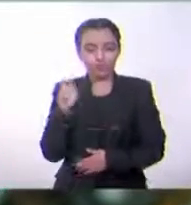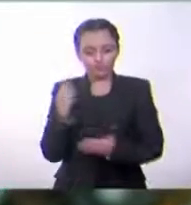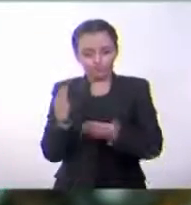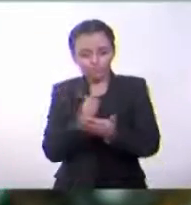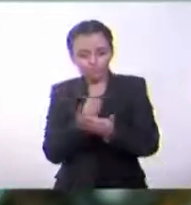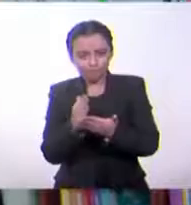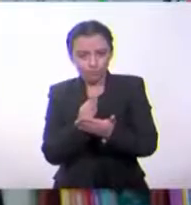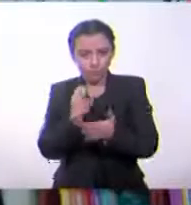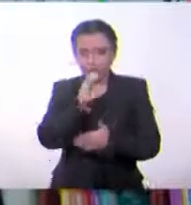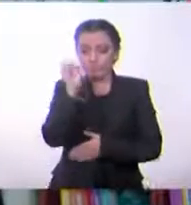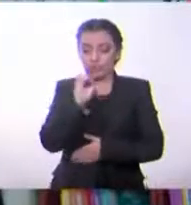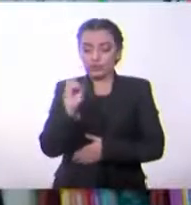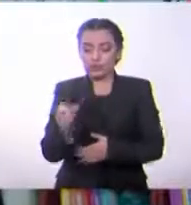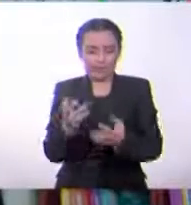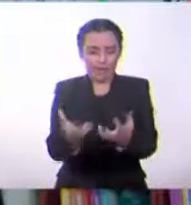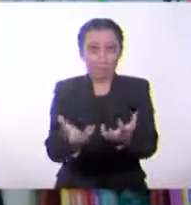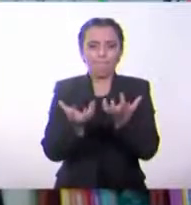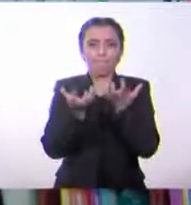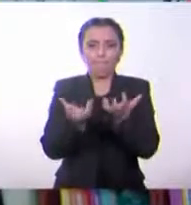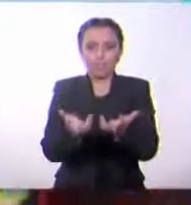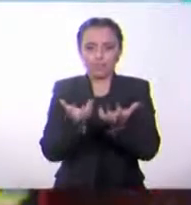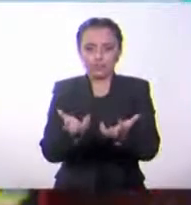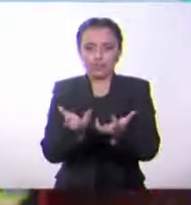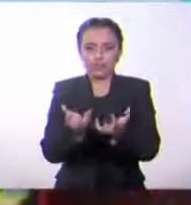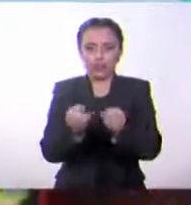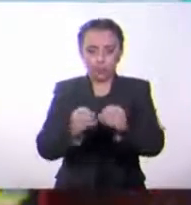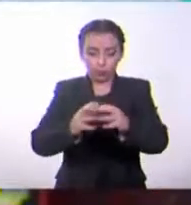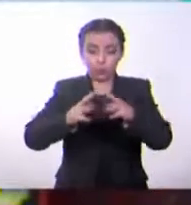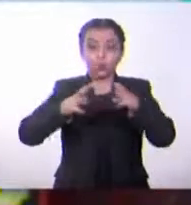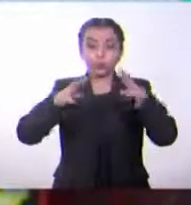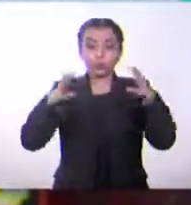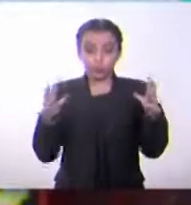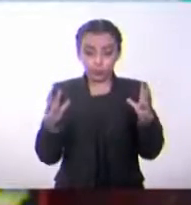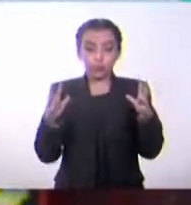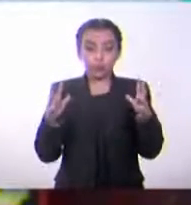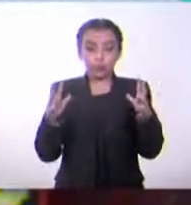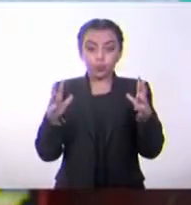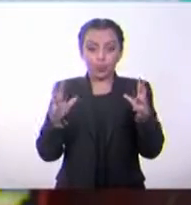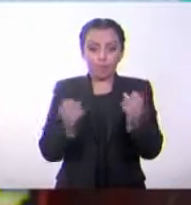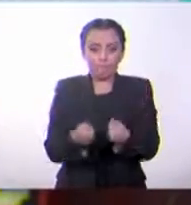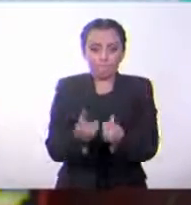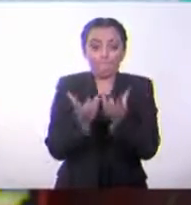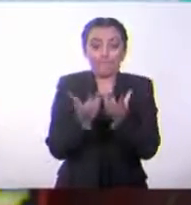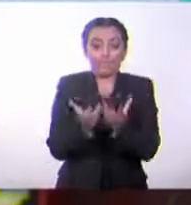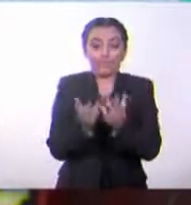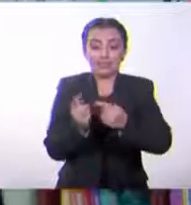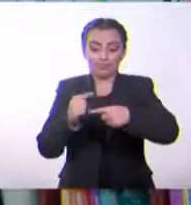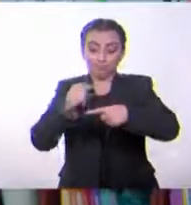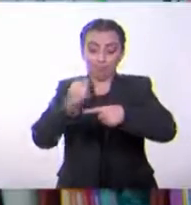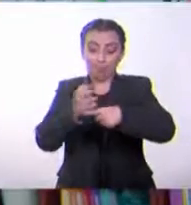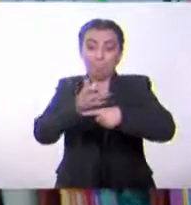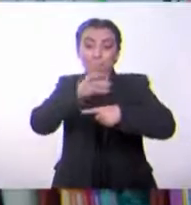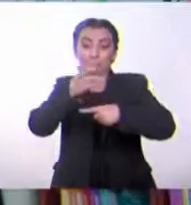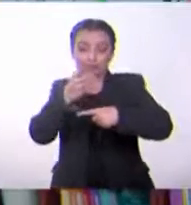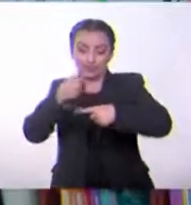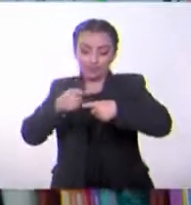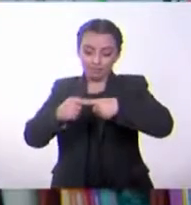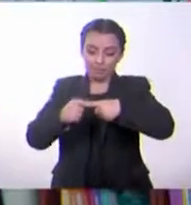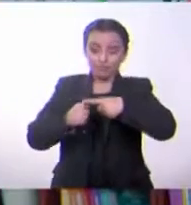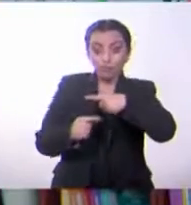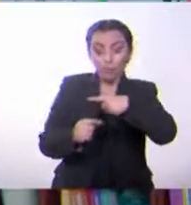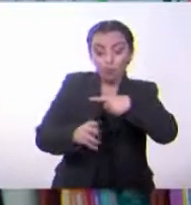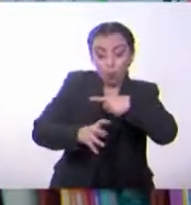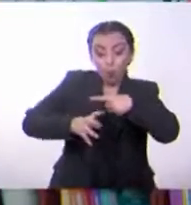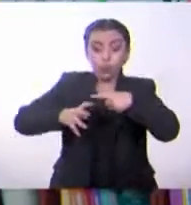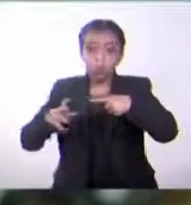en masa, el porcentaje en volumen y el porcentaje en masa sobre volumen. Además estudiamos las partes